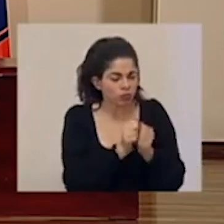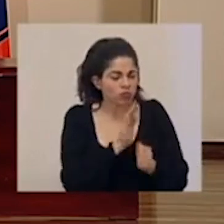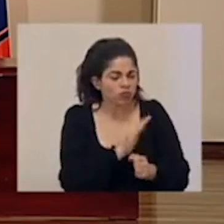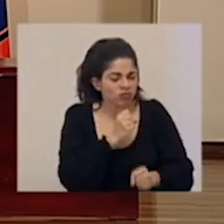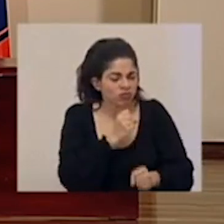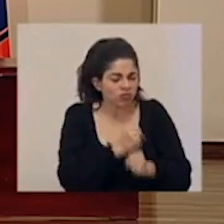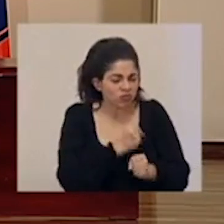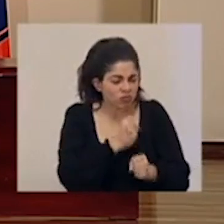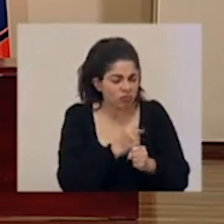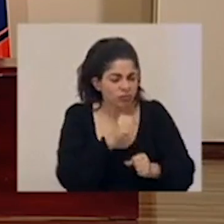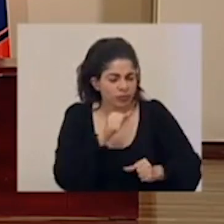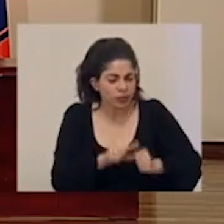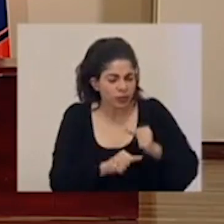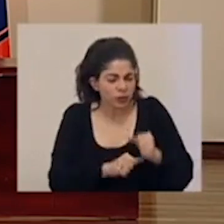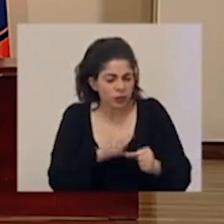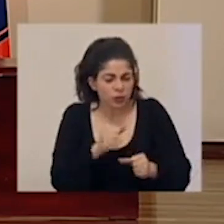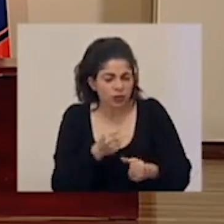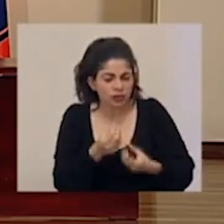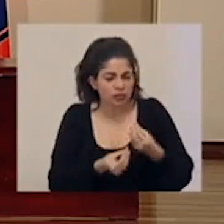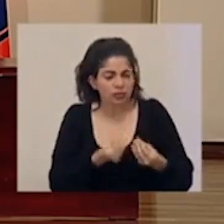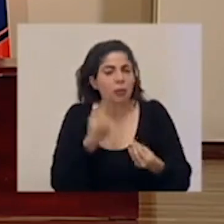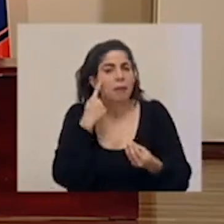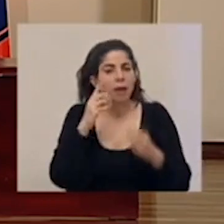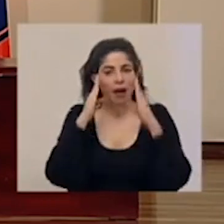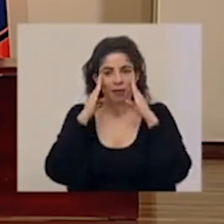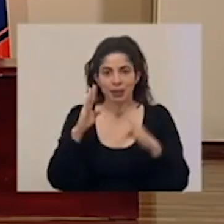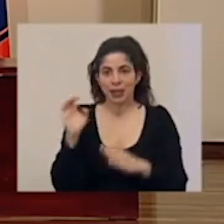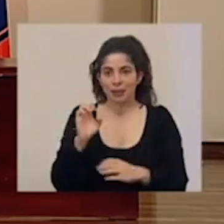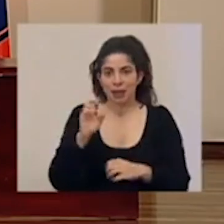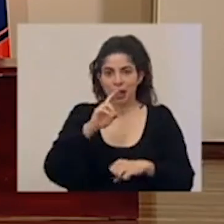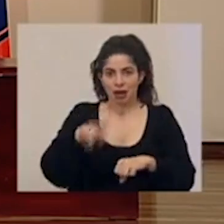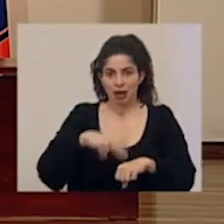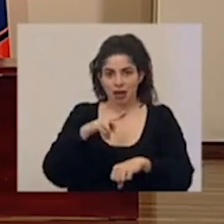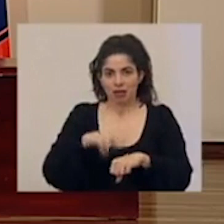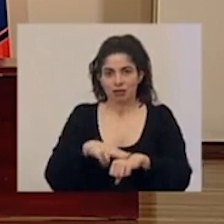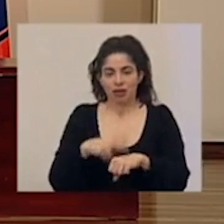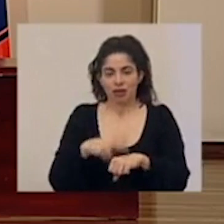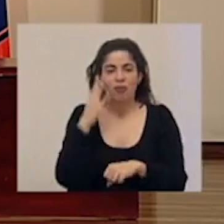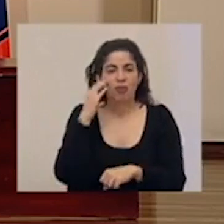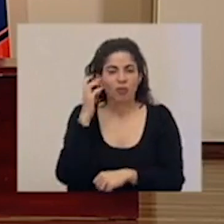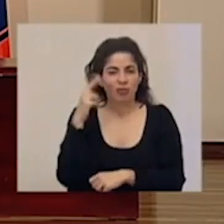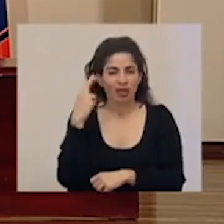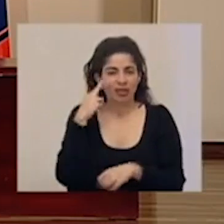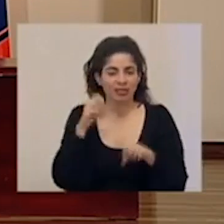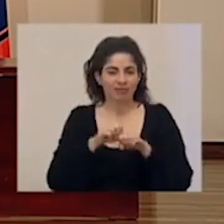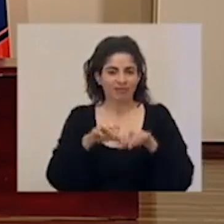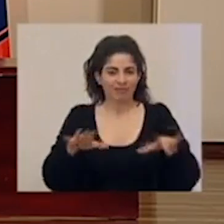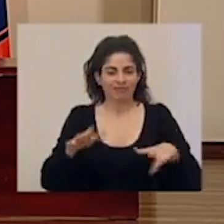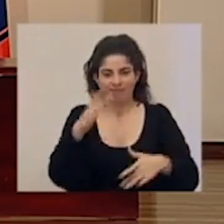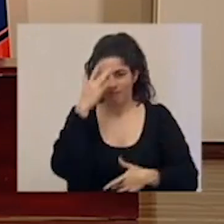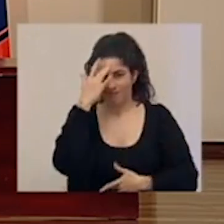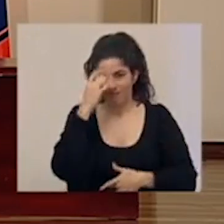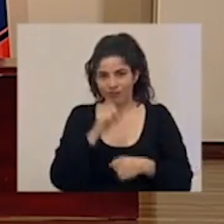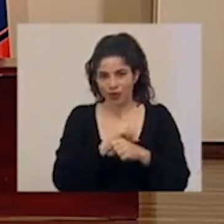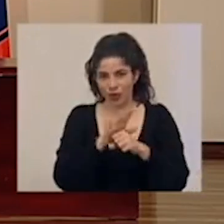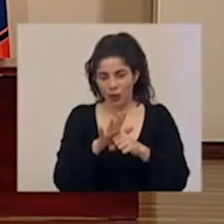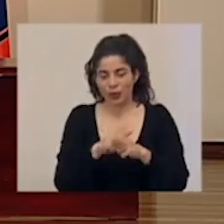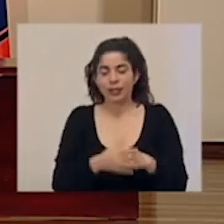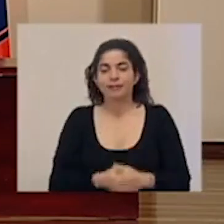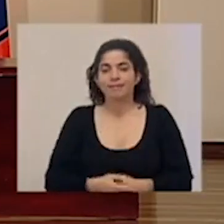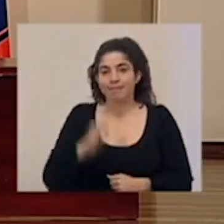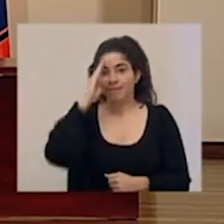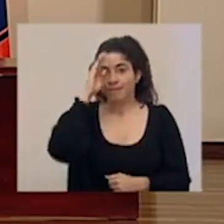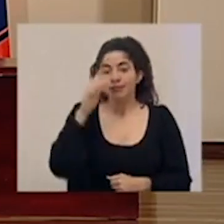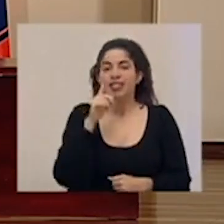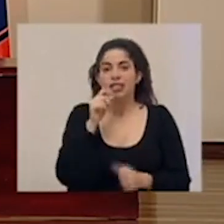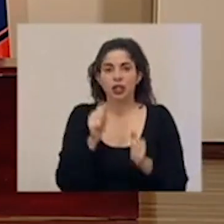los esfuerzos conjuntos que se realizan para atender la emergencia nacional a raíz de la pandemia por la COVID-19. Saludamos